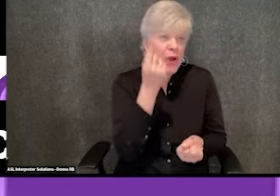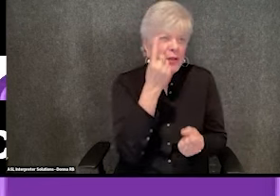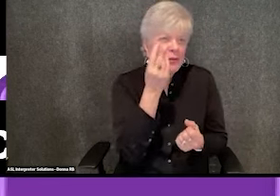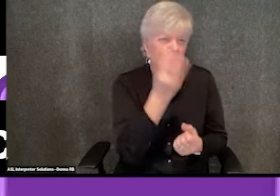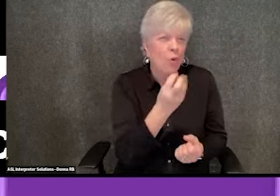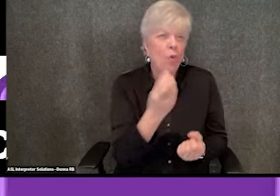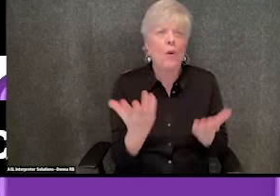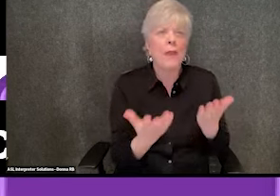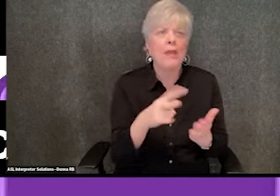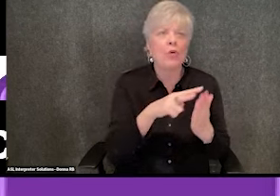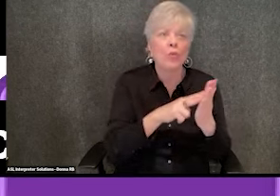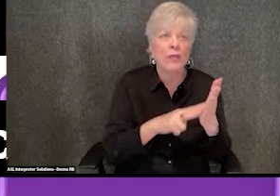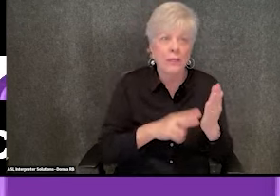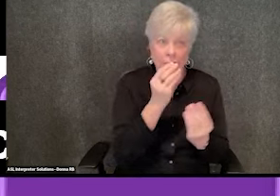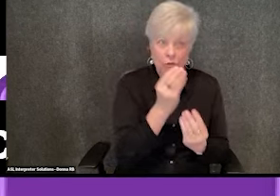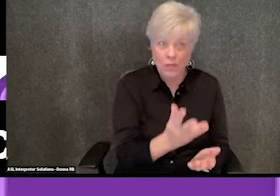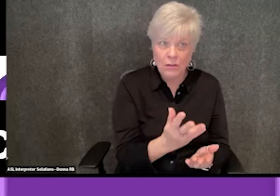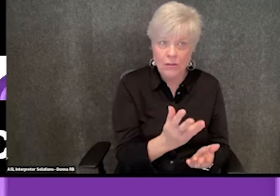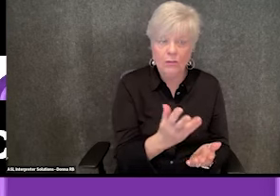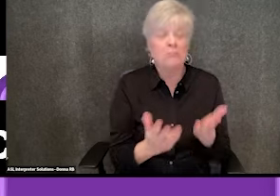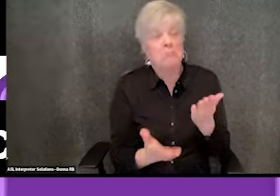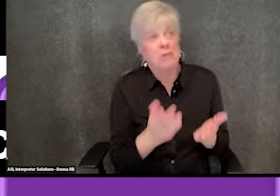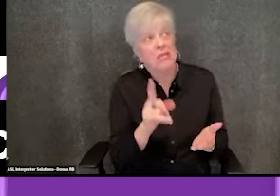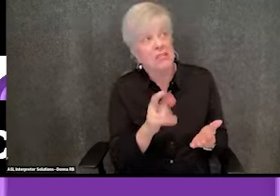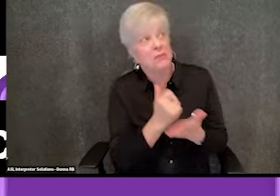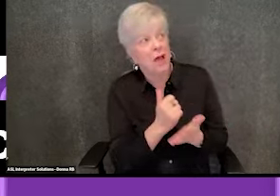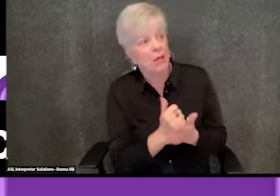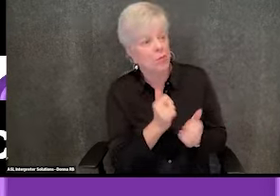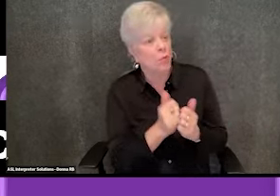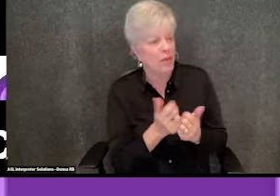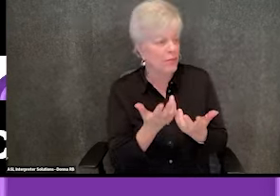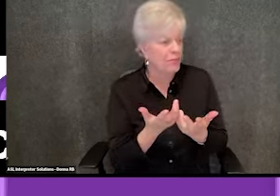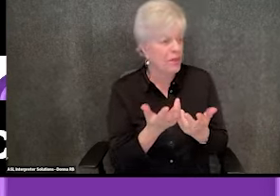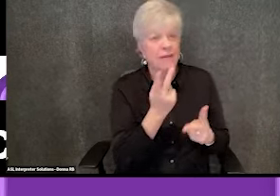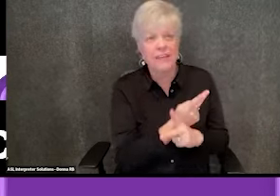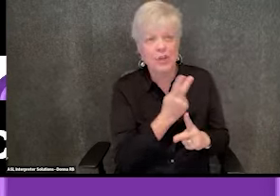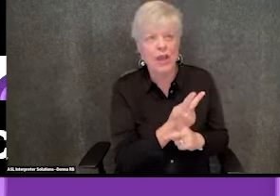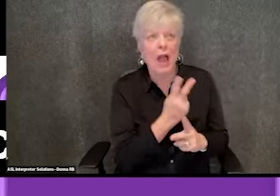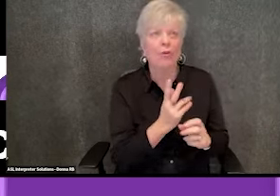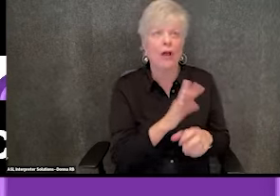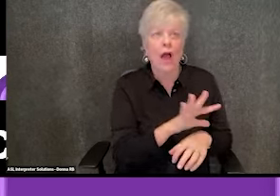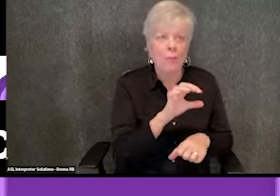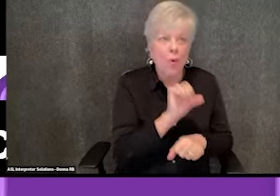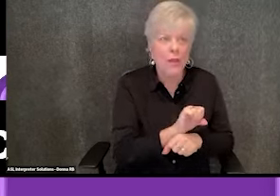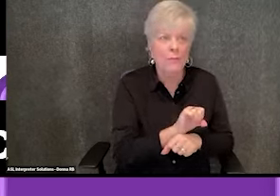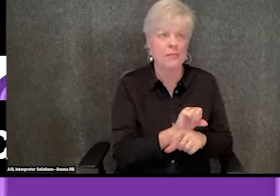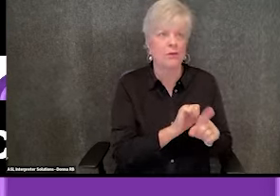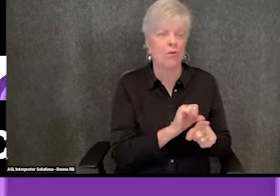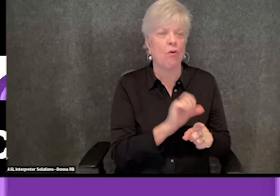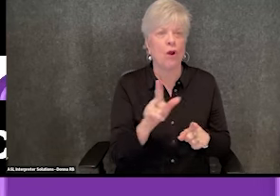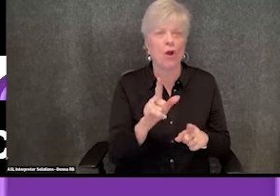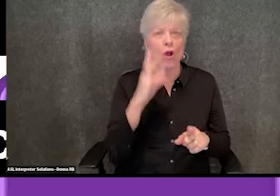apoyo para entender información, para leer información, o quizás necesita algo de ayuda en